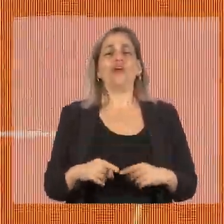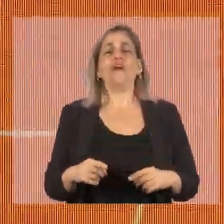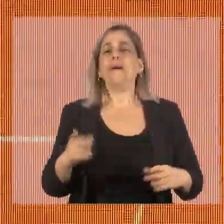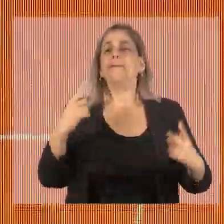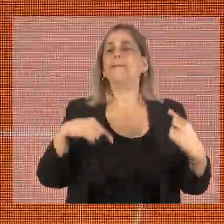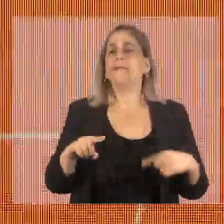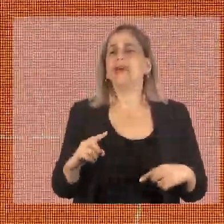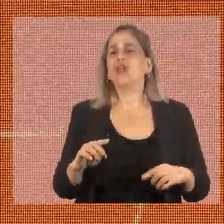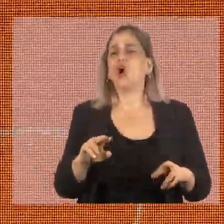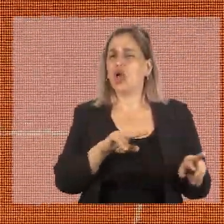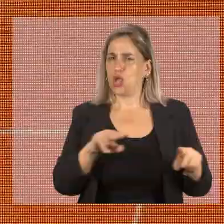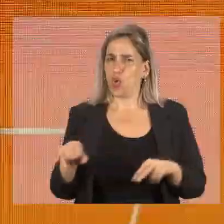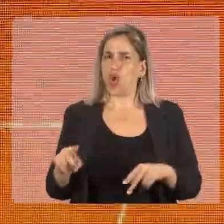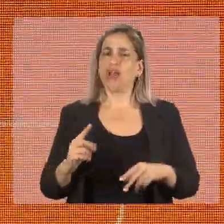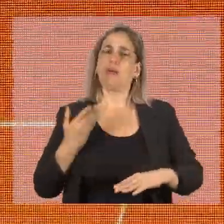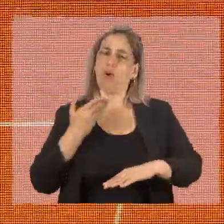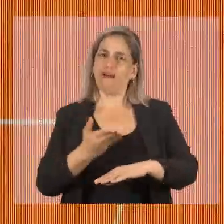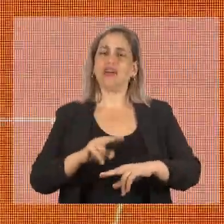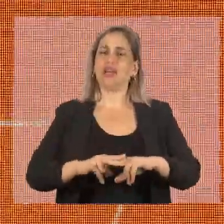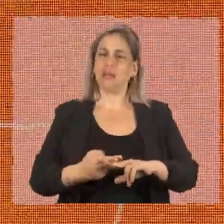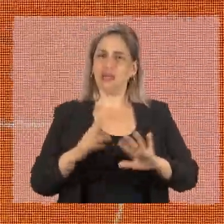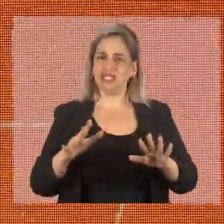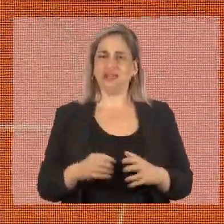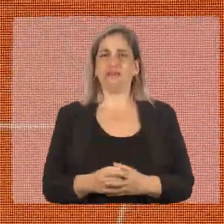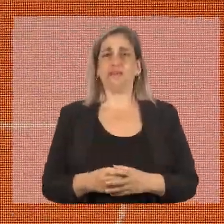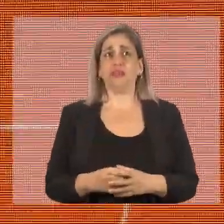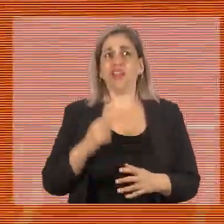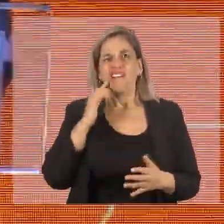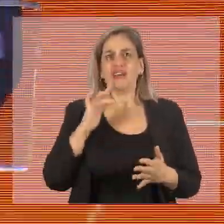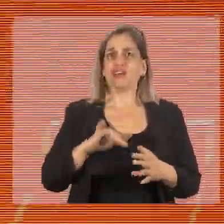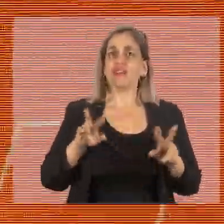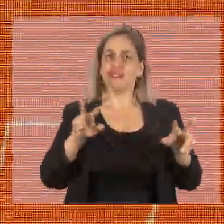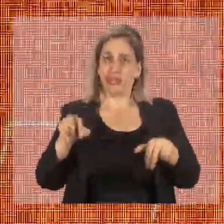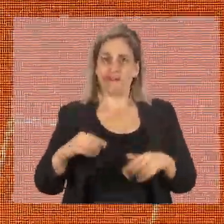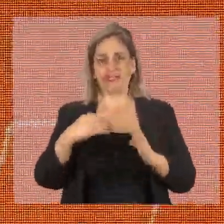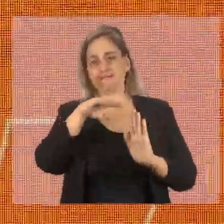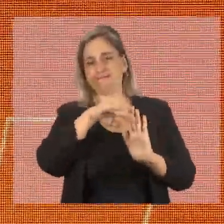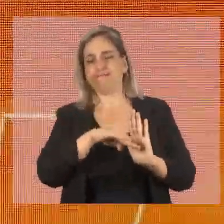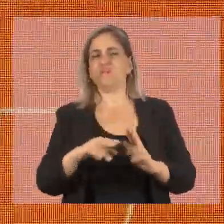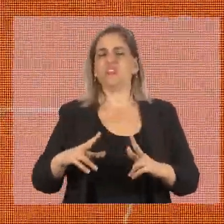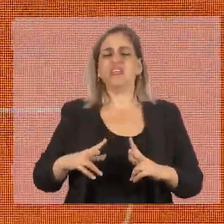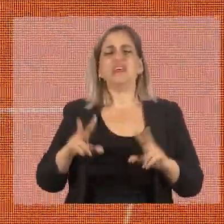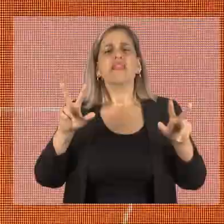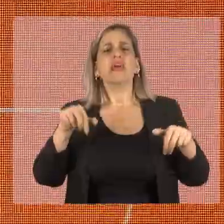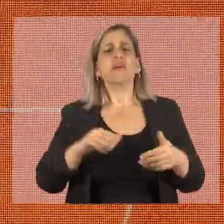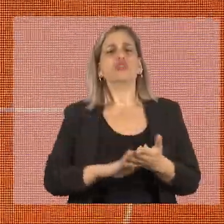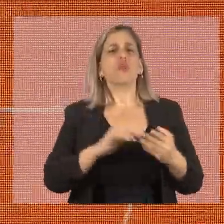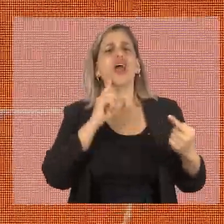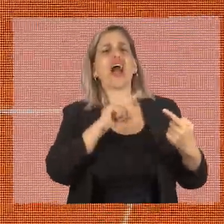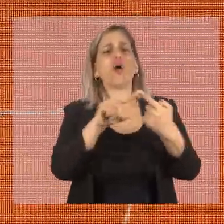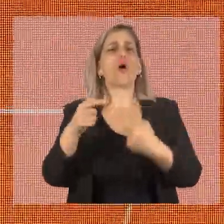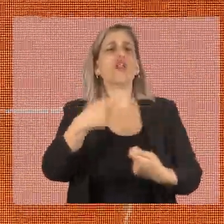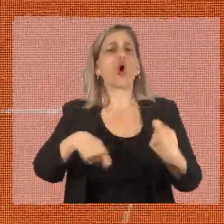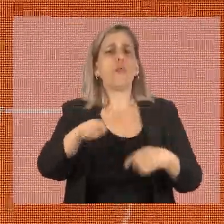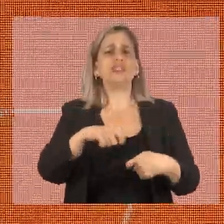acaba de pronunciar. Pero de todos modos vamos a poder repasarlos para tocar los temas que han llegado. Empezando por todo lo que tiene que ver con los